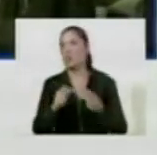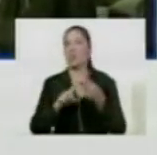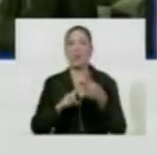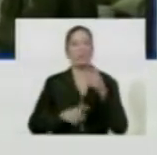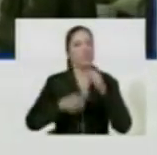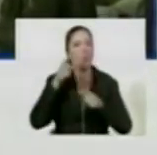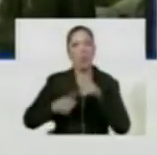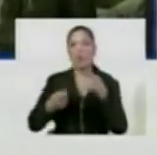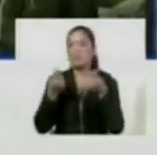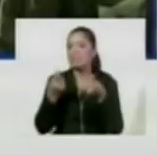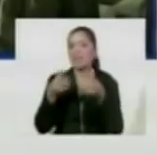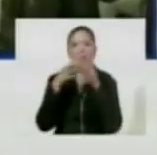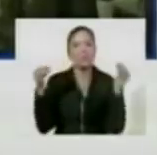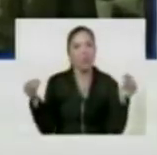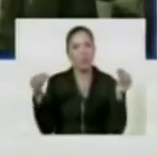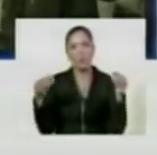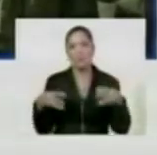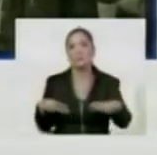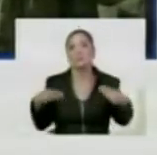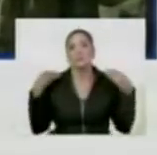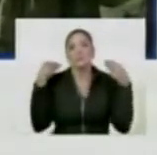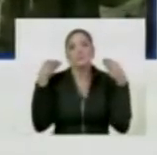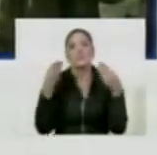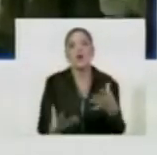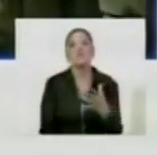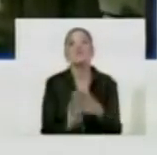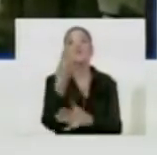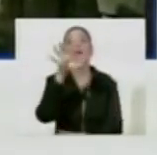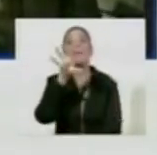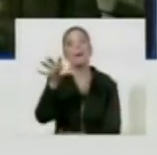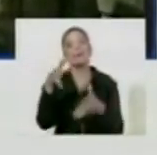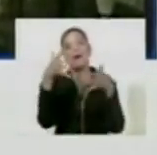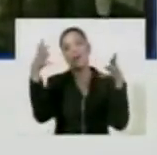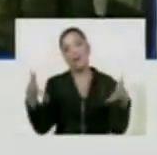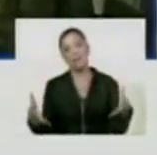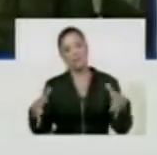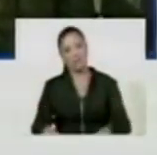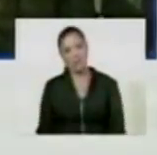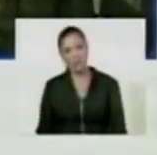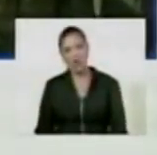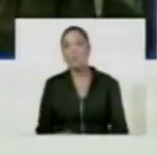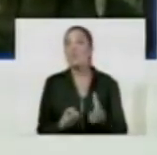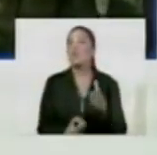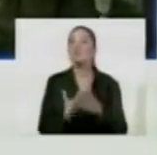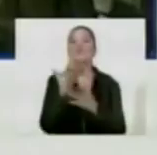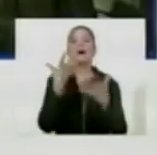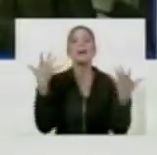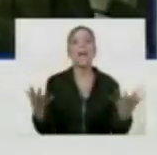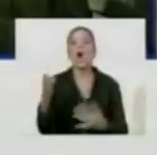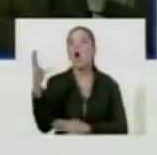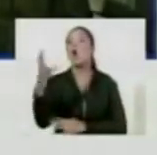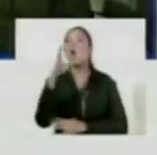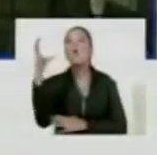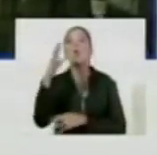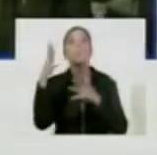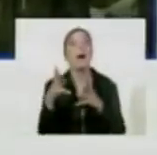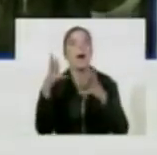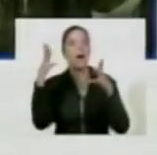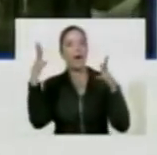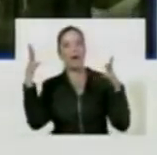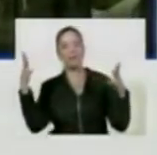materiales, por fundar la patria grande, por fundar Colombia la grande, por